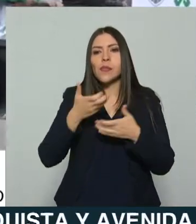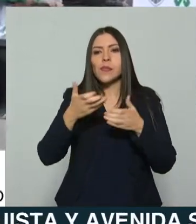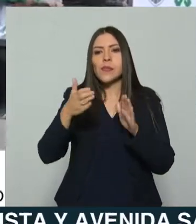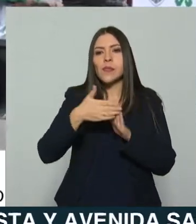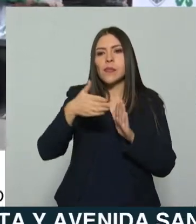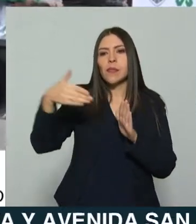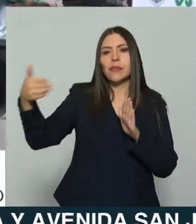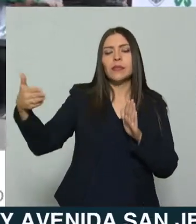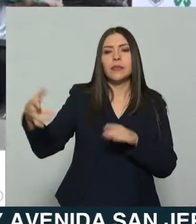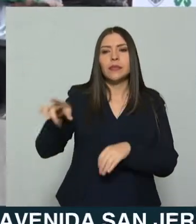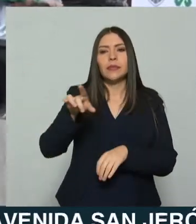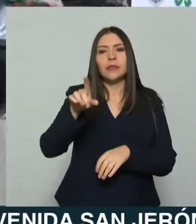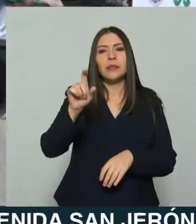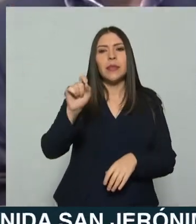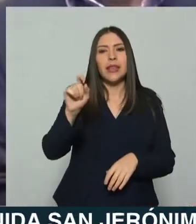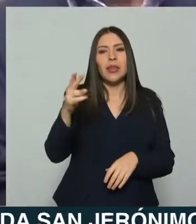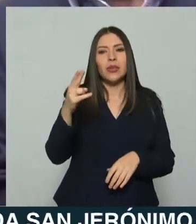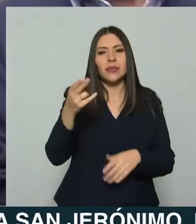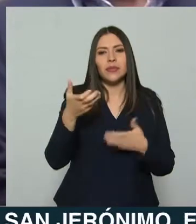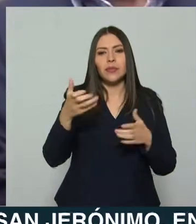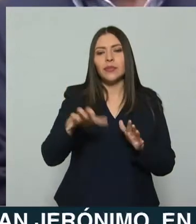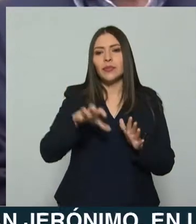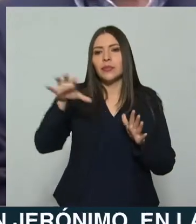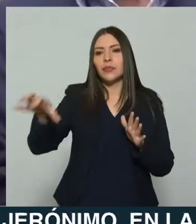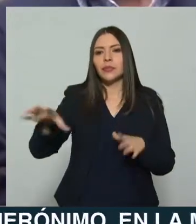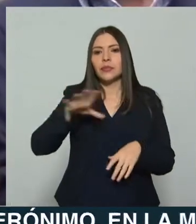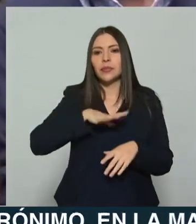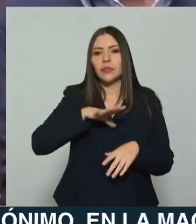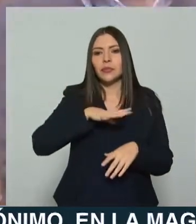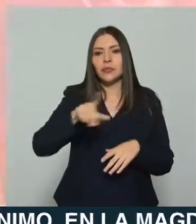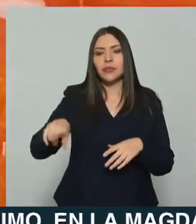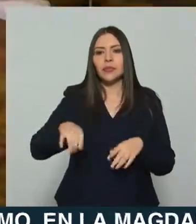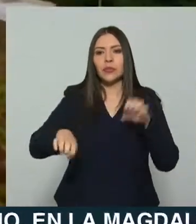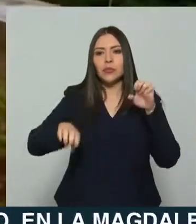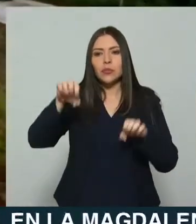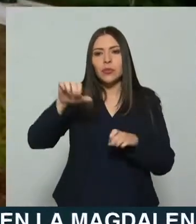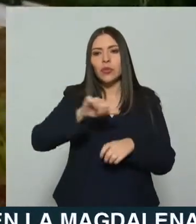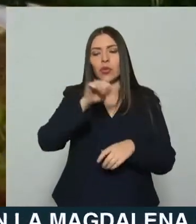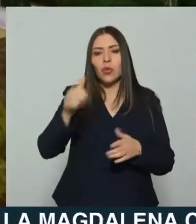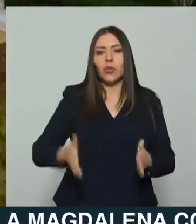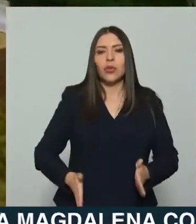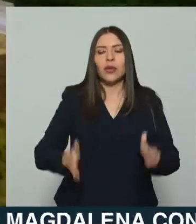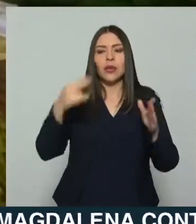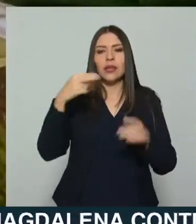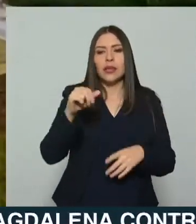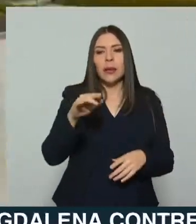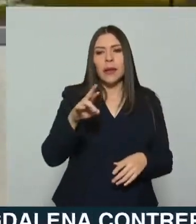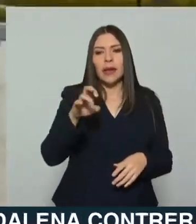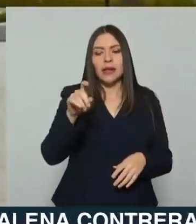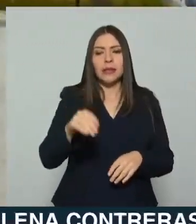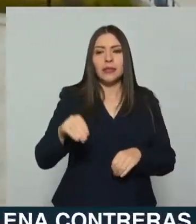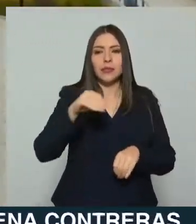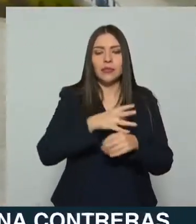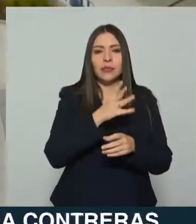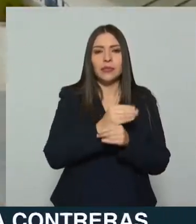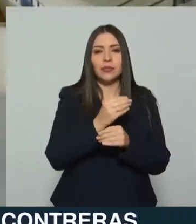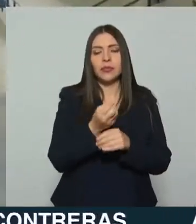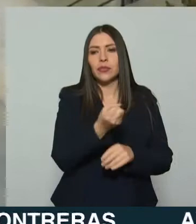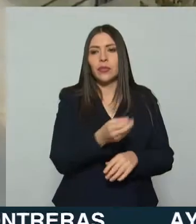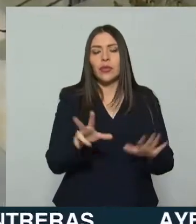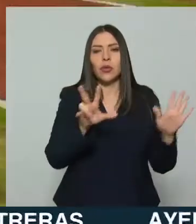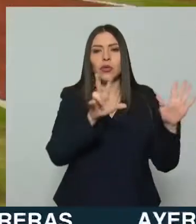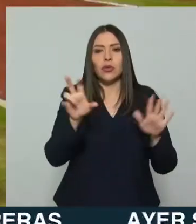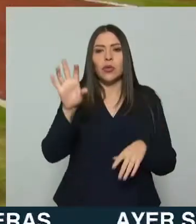20 de noviembre, hay un pabellón de la tercera edad, más el pabellón de saberes. Para esta primera etapa se intervinieron